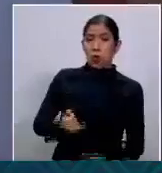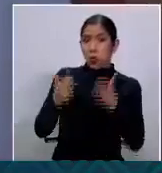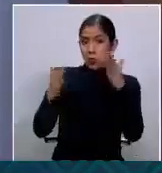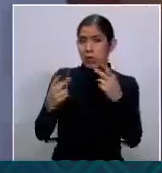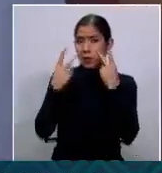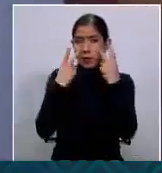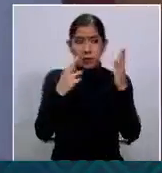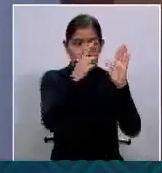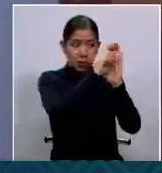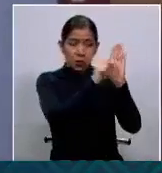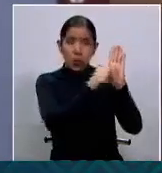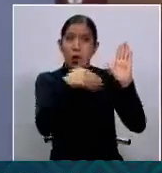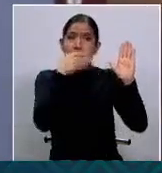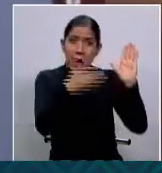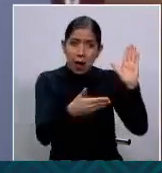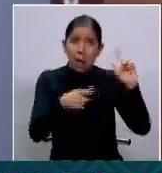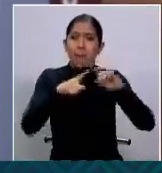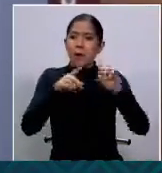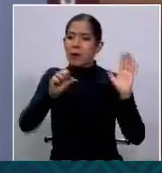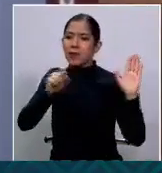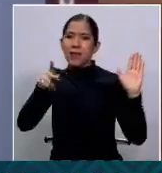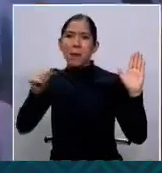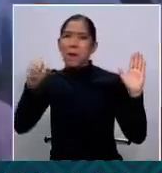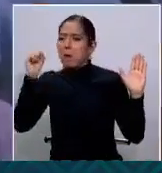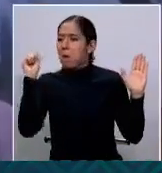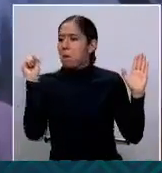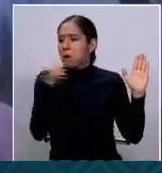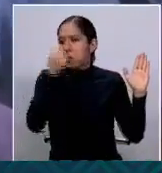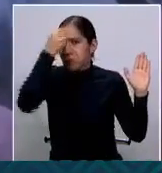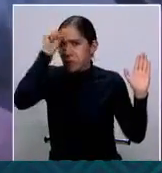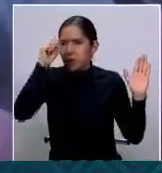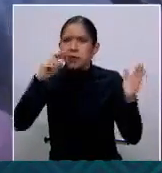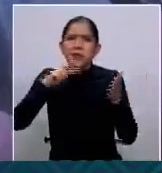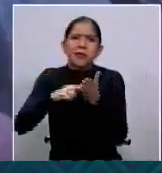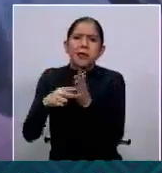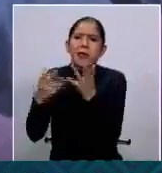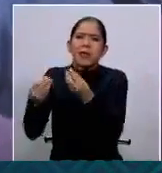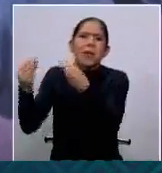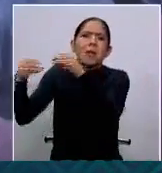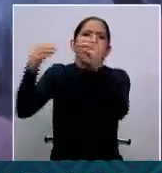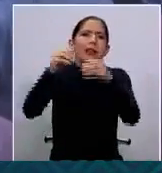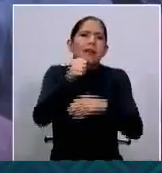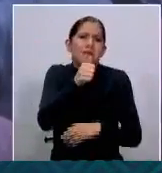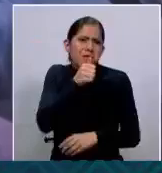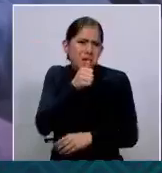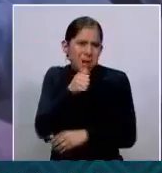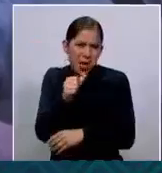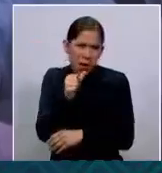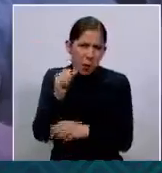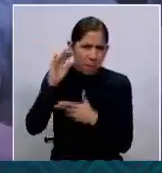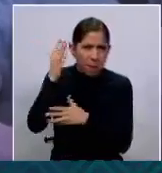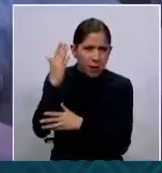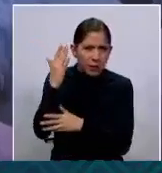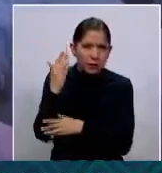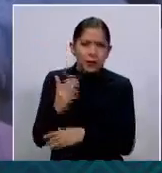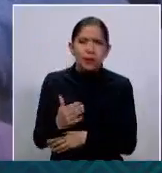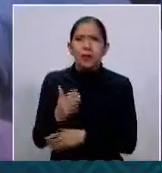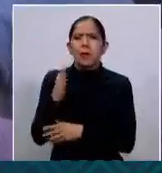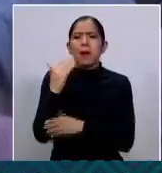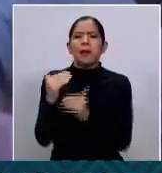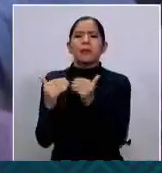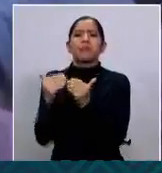esa resolución es intentar privatizar el agua. Agua de los cochabambinos estaría de alguna forma, tal vez a pasos de